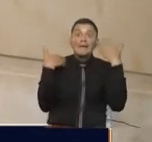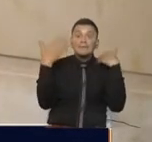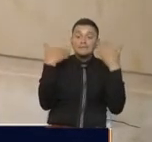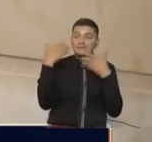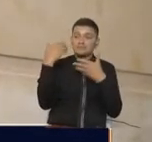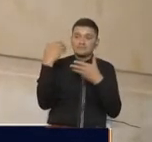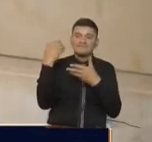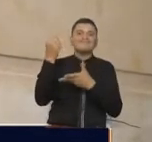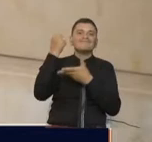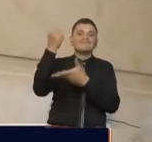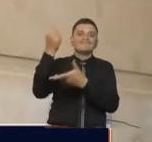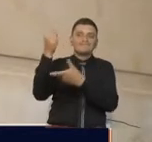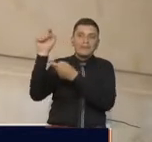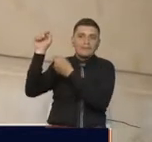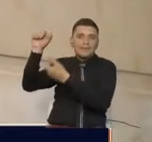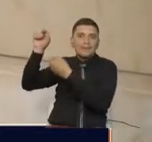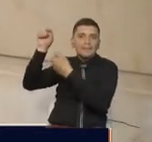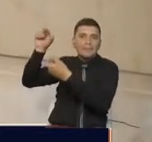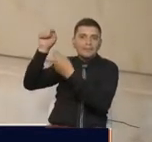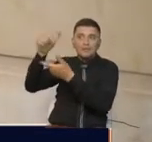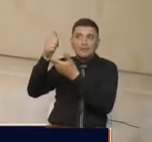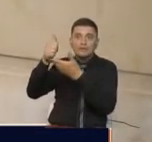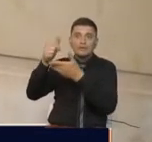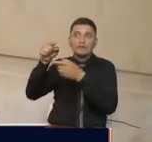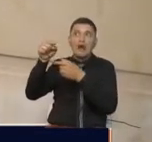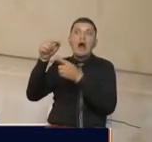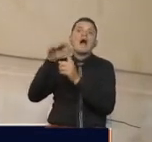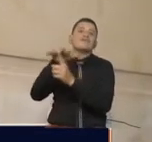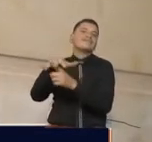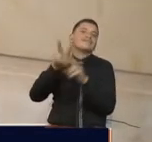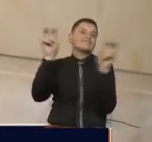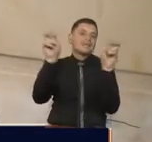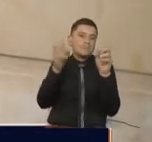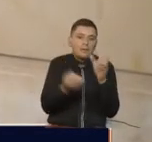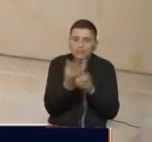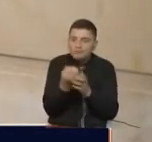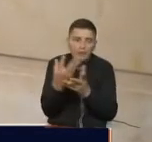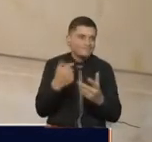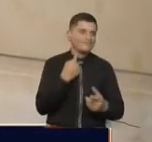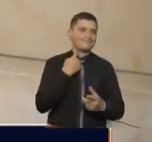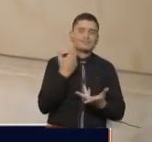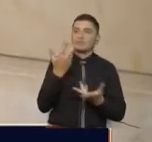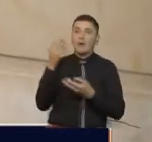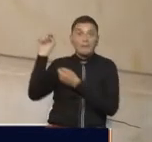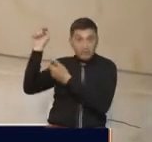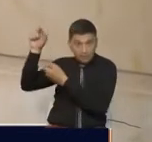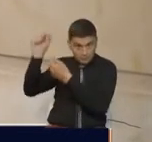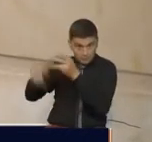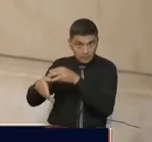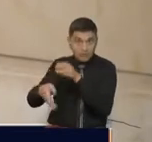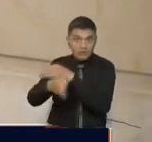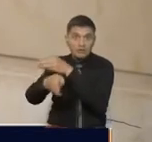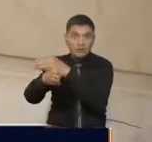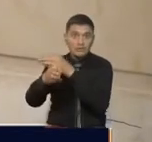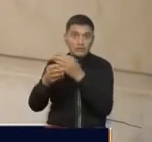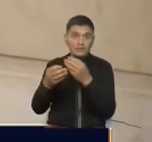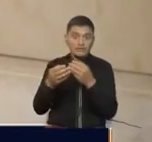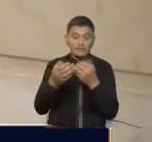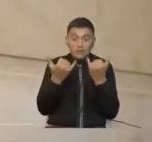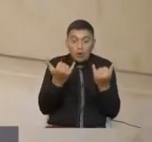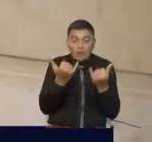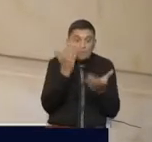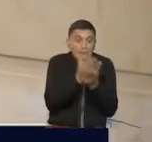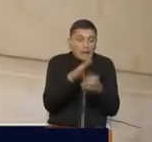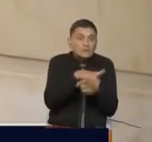pequeños y medianos que se han visto damnificados con esta emergencia? ¿Cómo se va a atender lo de hoy y lo que viene